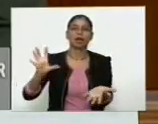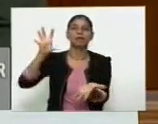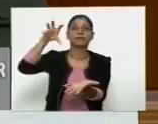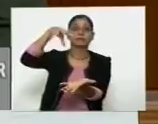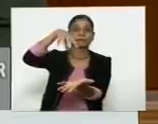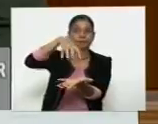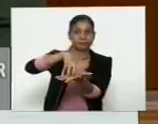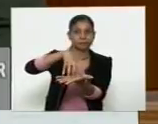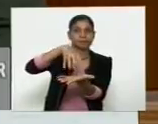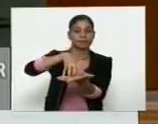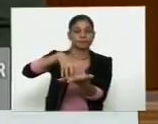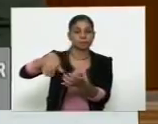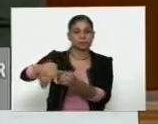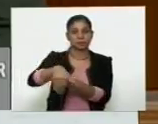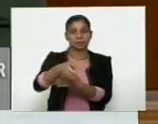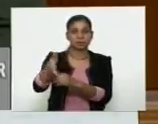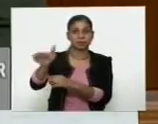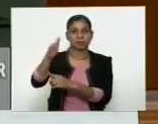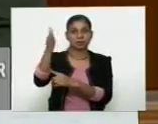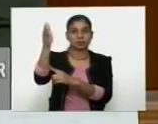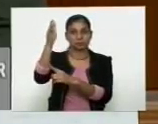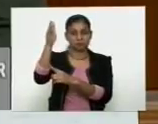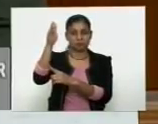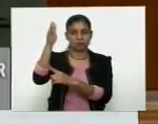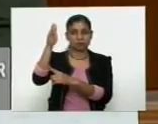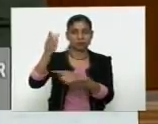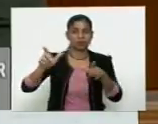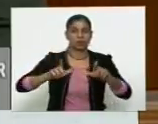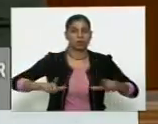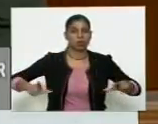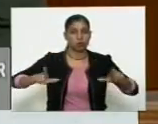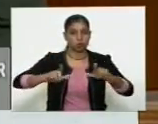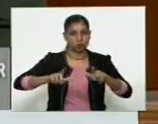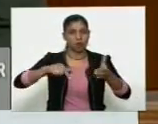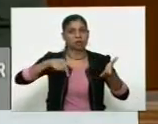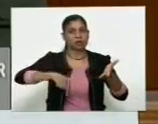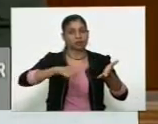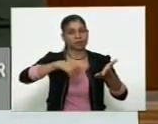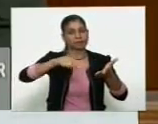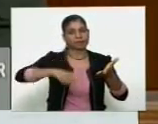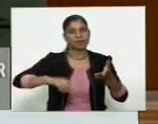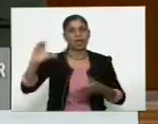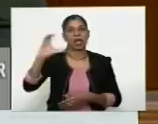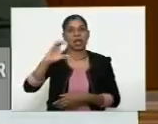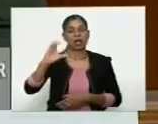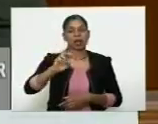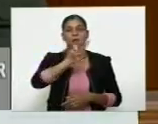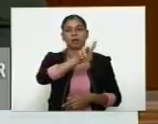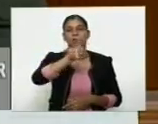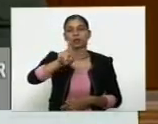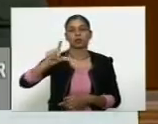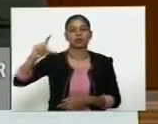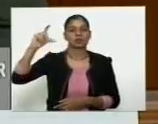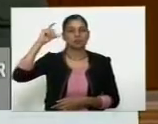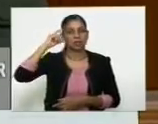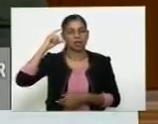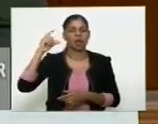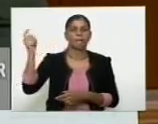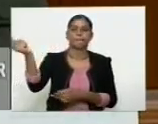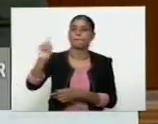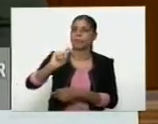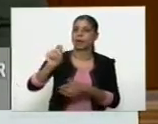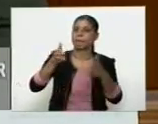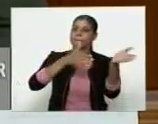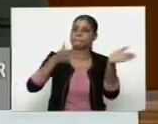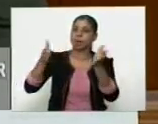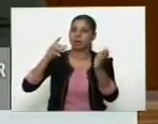protocolar de la Asamblea Nacional Constituyente del Palacio Federal Legislativo en Caracas a los 21 días del mes de